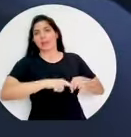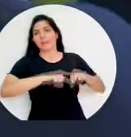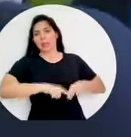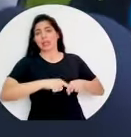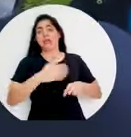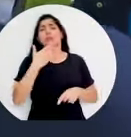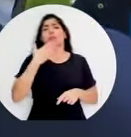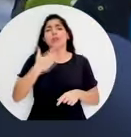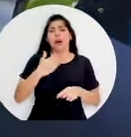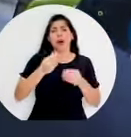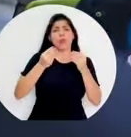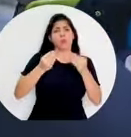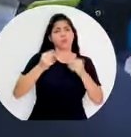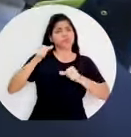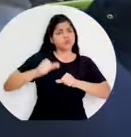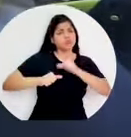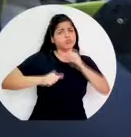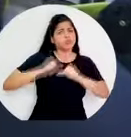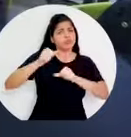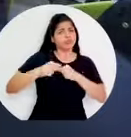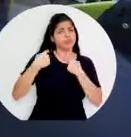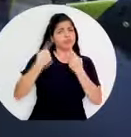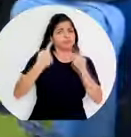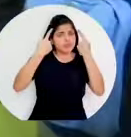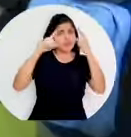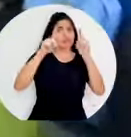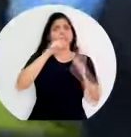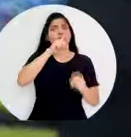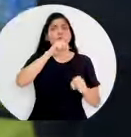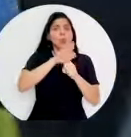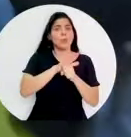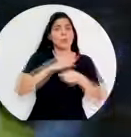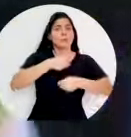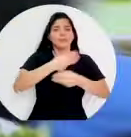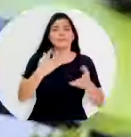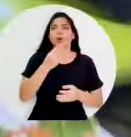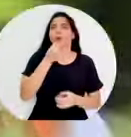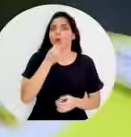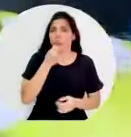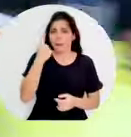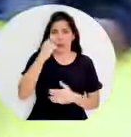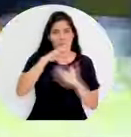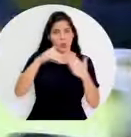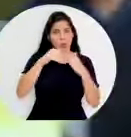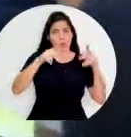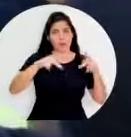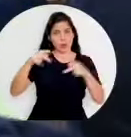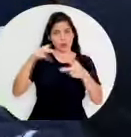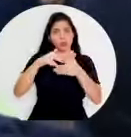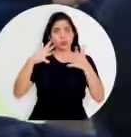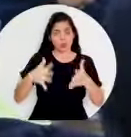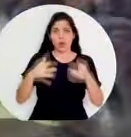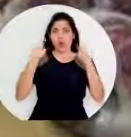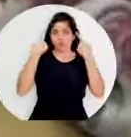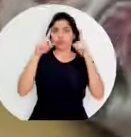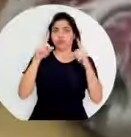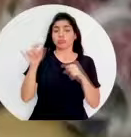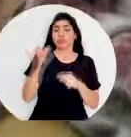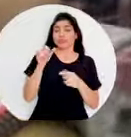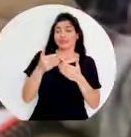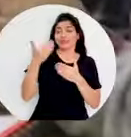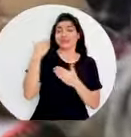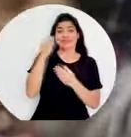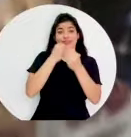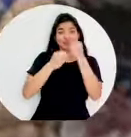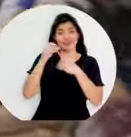emergencia. Gracias a un importante esfuerzo que hemos logrado garantizar la alimentación para todas las personas estudiantes y tal